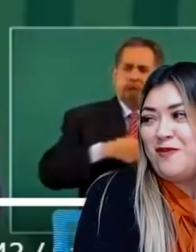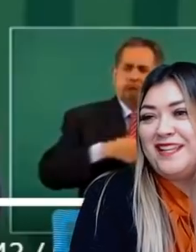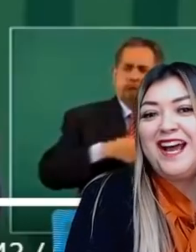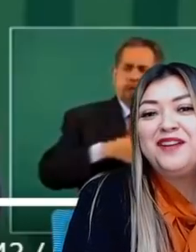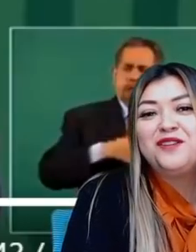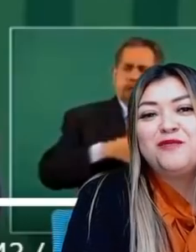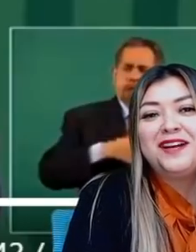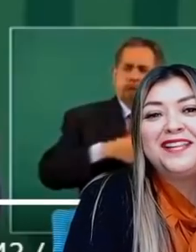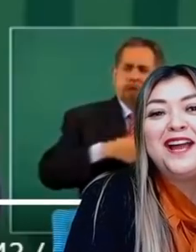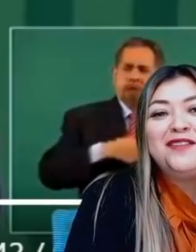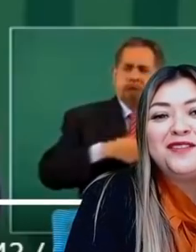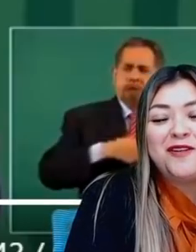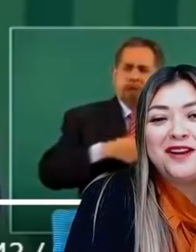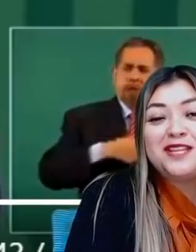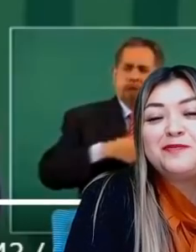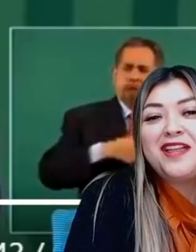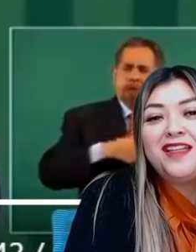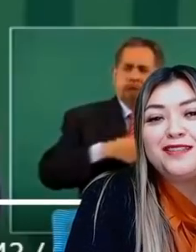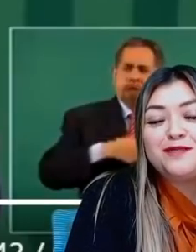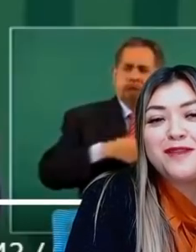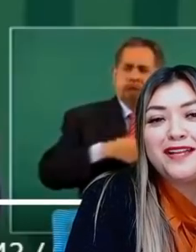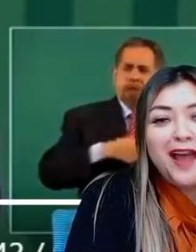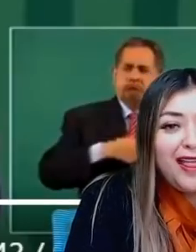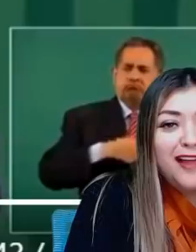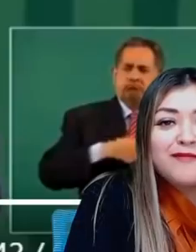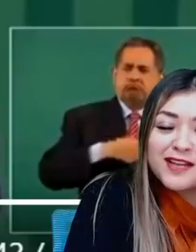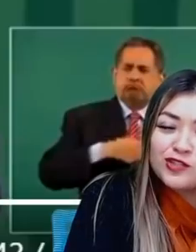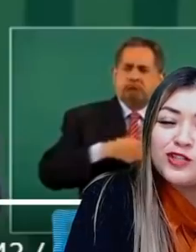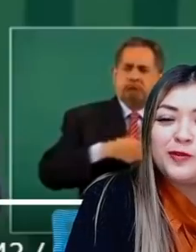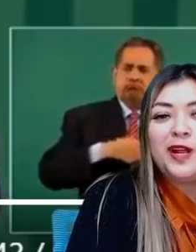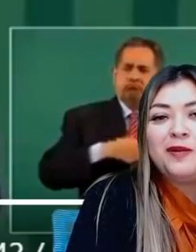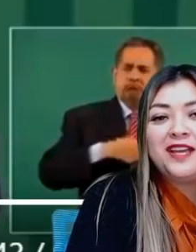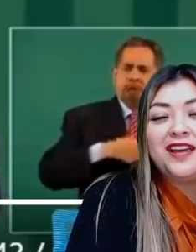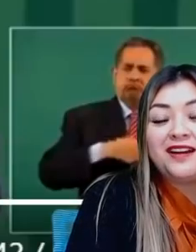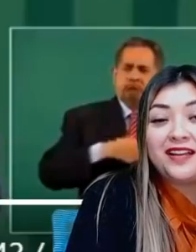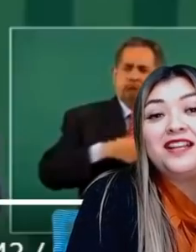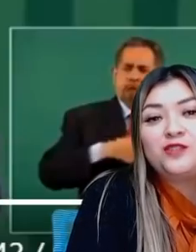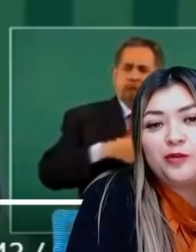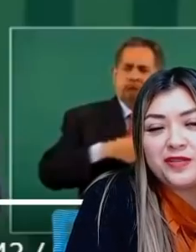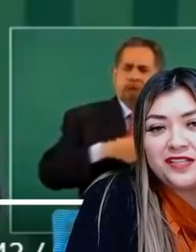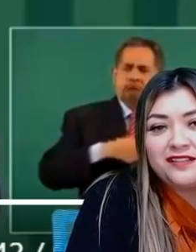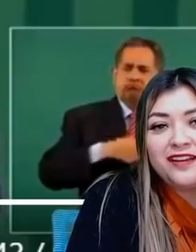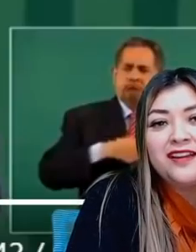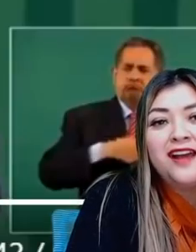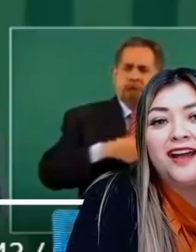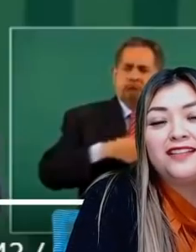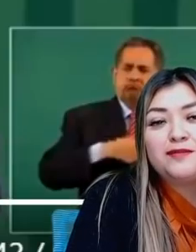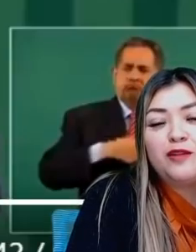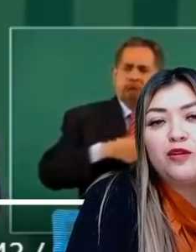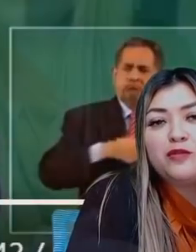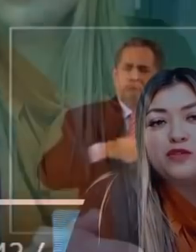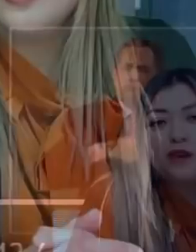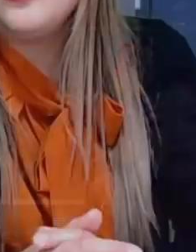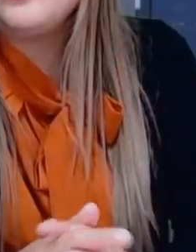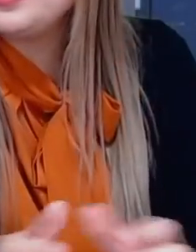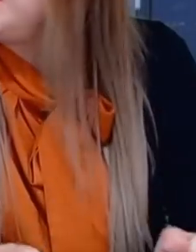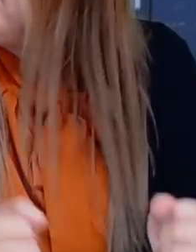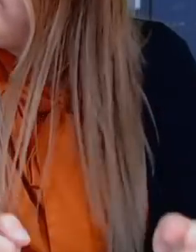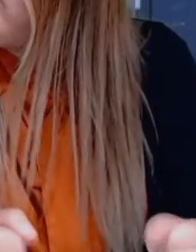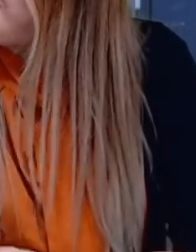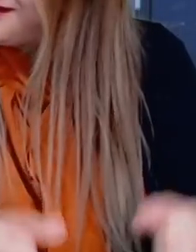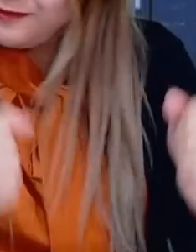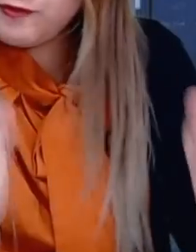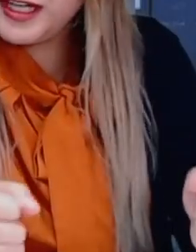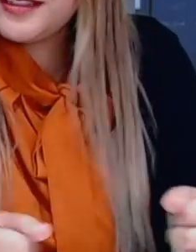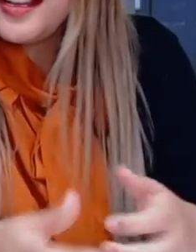Sí, lo mandaron con la espada desenvainada, más no esperaban que el regreso del presidente Andrés Manuel López Obrador pues iba a